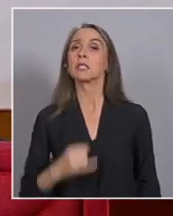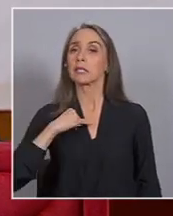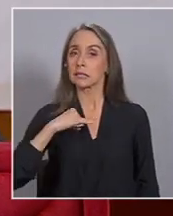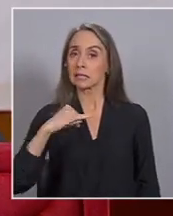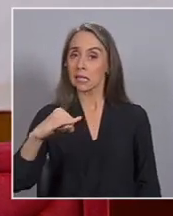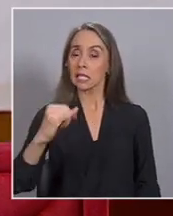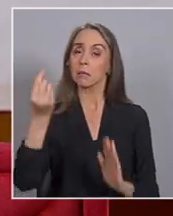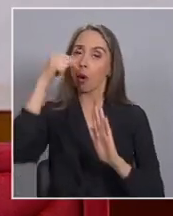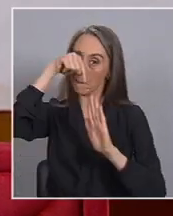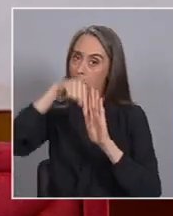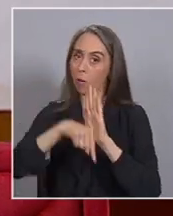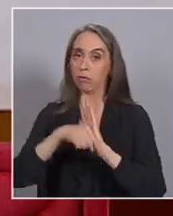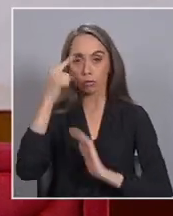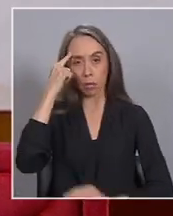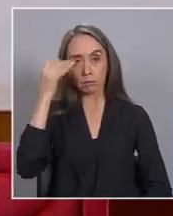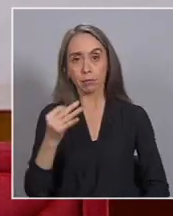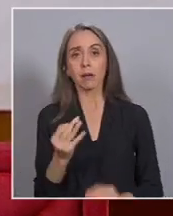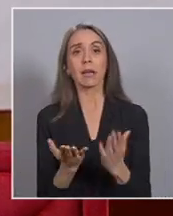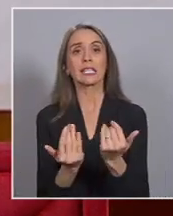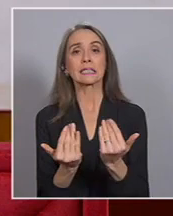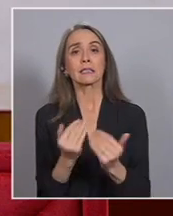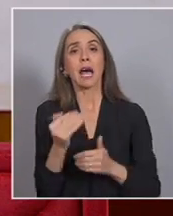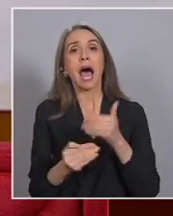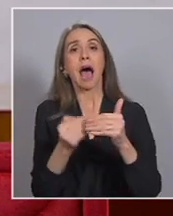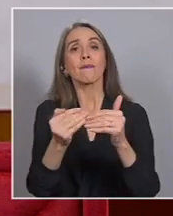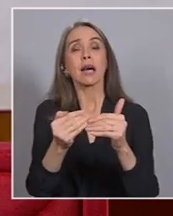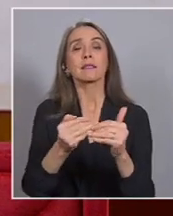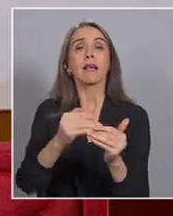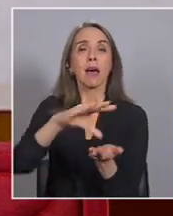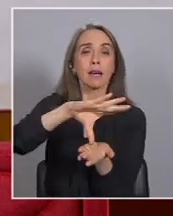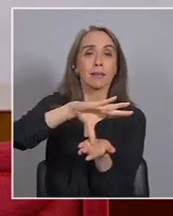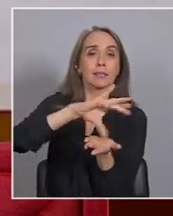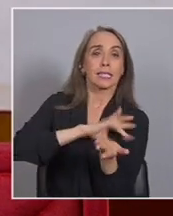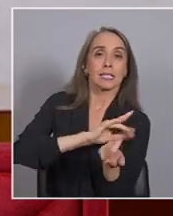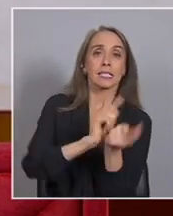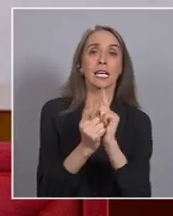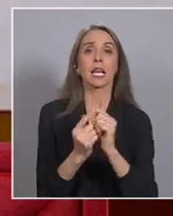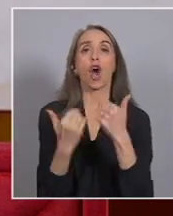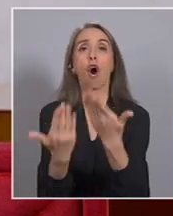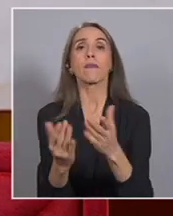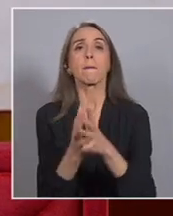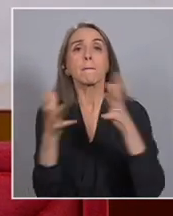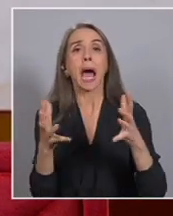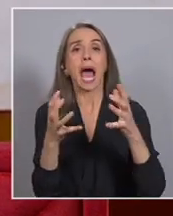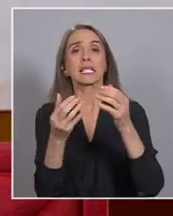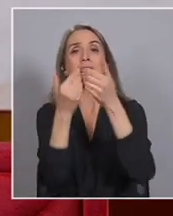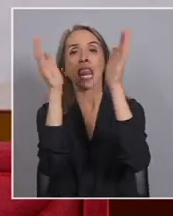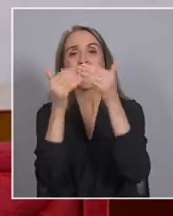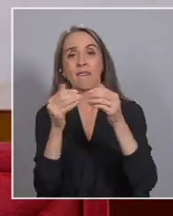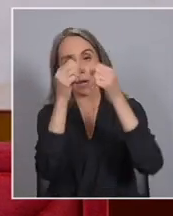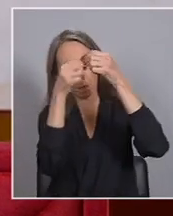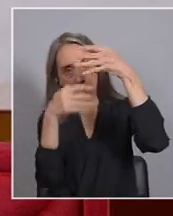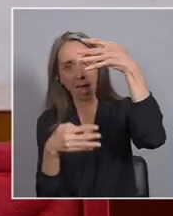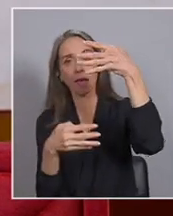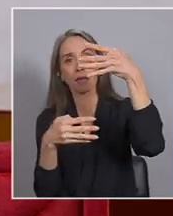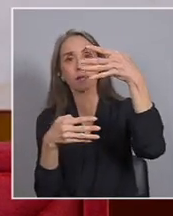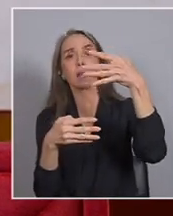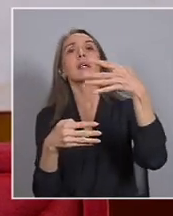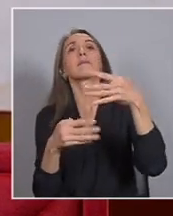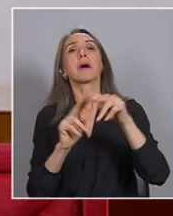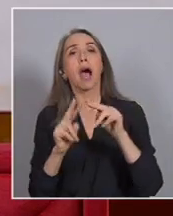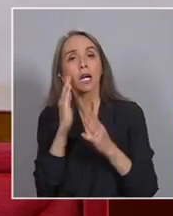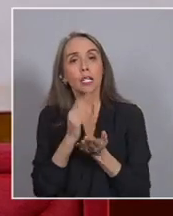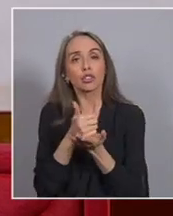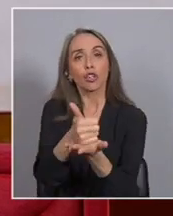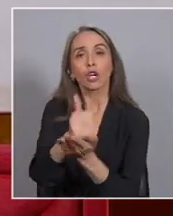Seguimos profundamente convencidos de la necesidad de avanzar hacia un país que ofrezca más libertades, que practique la solidaridad